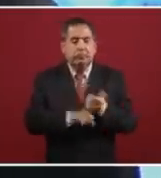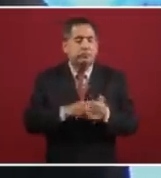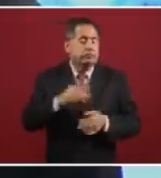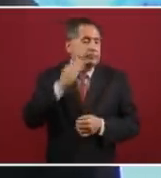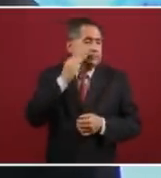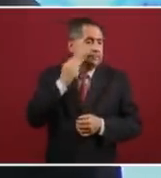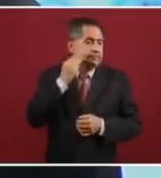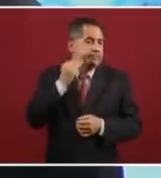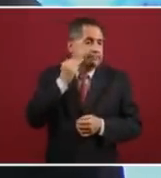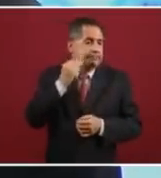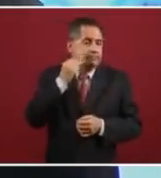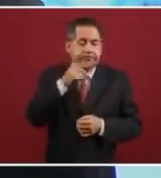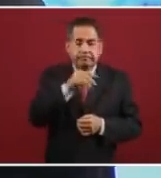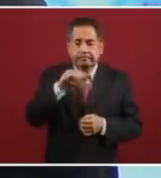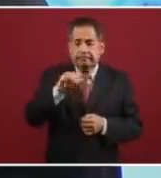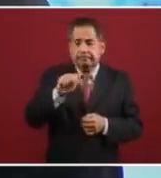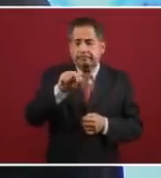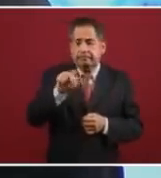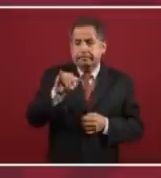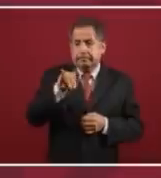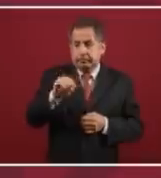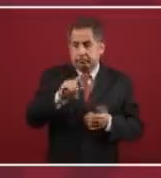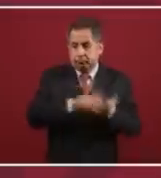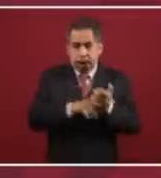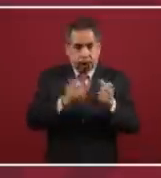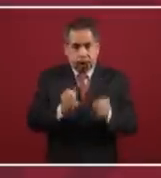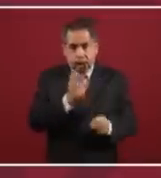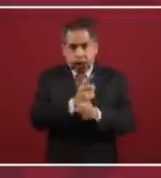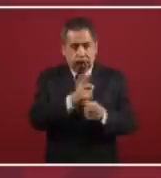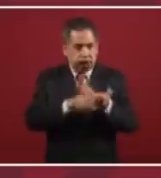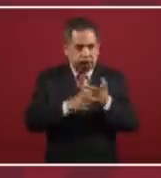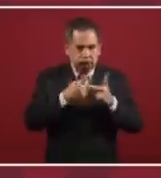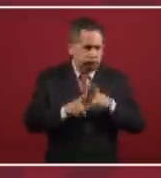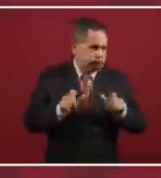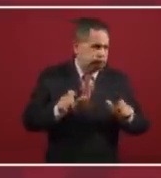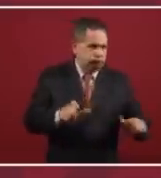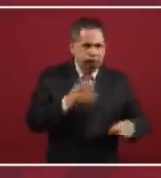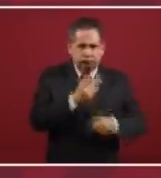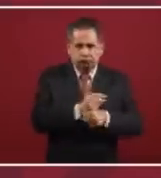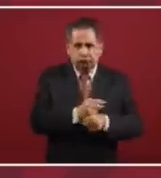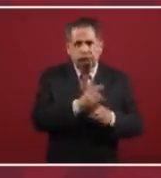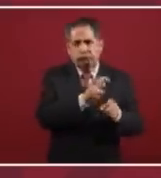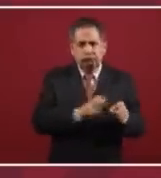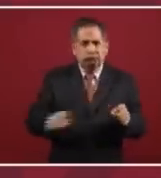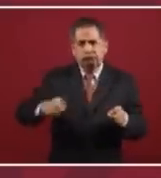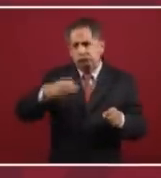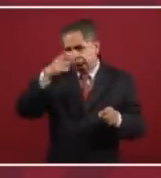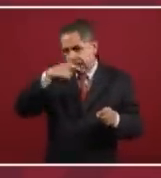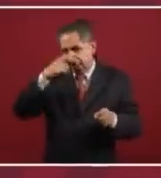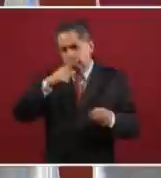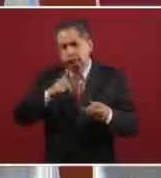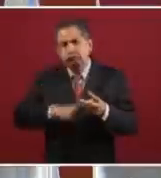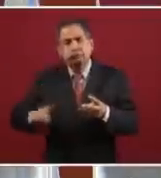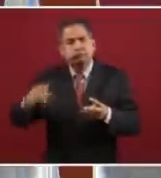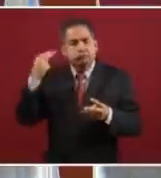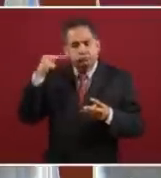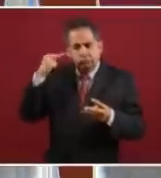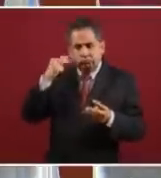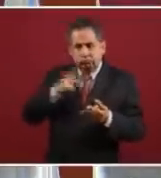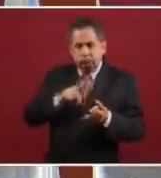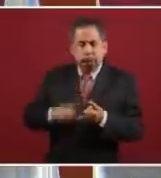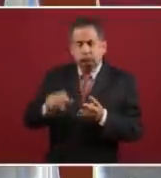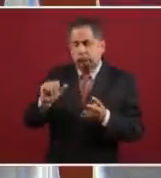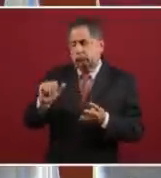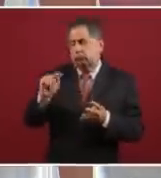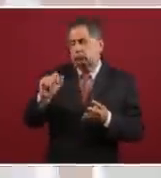Manzanillo, es donde se inicia la seguridad en los puertos, que se va a repetir en Lázaro Cárdenas, en Veracruz y en Altamira,